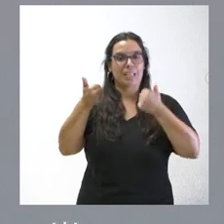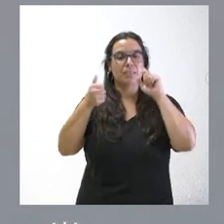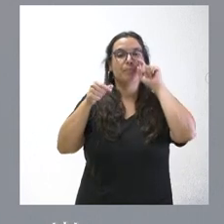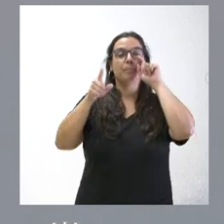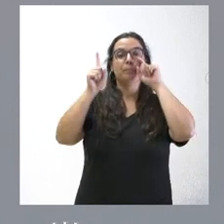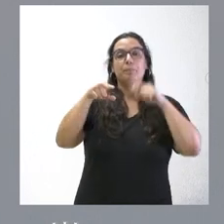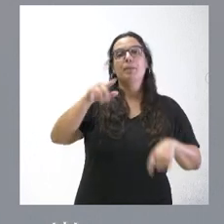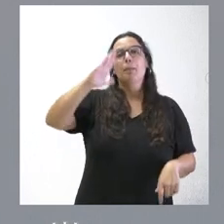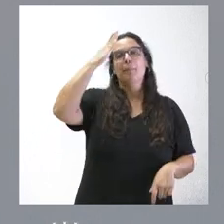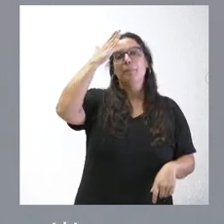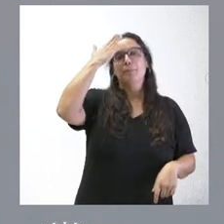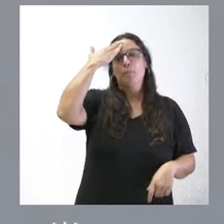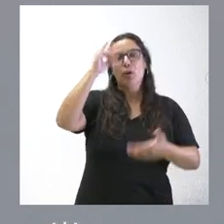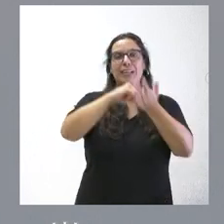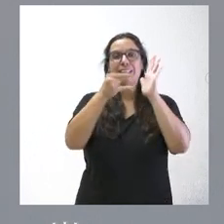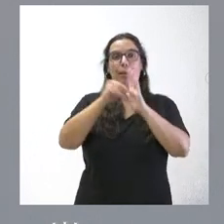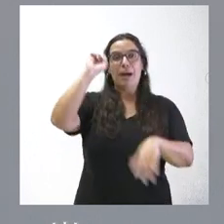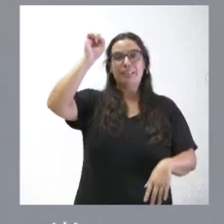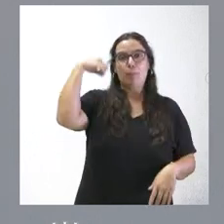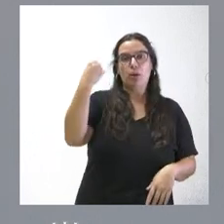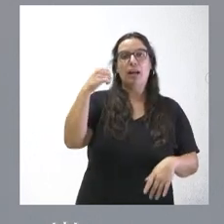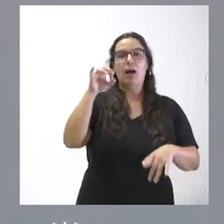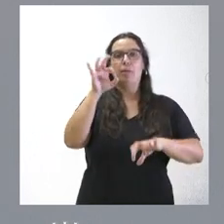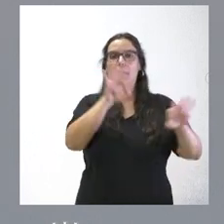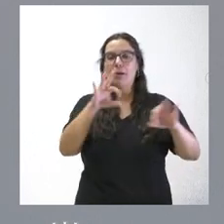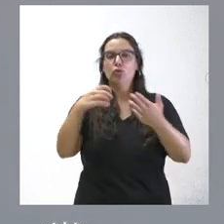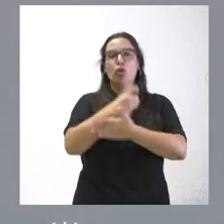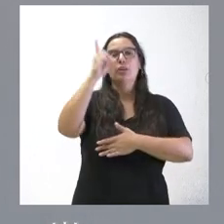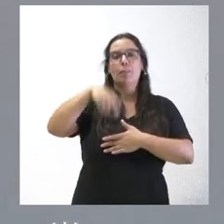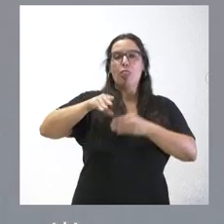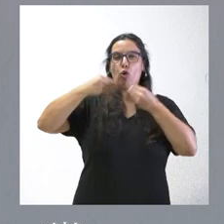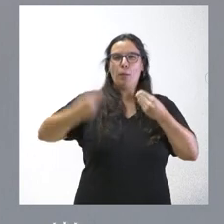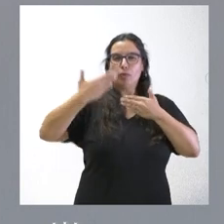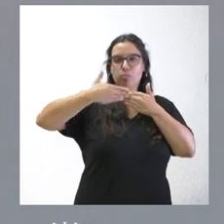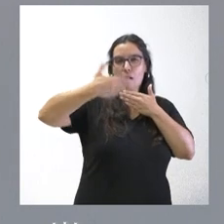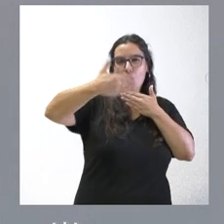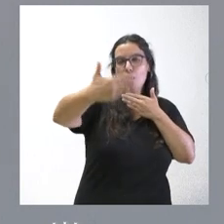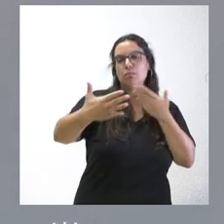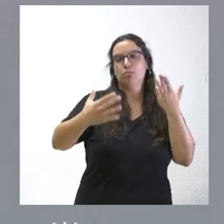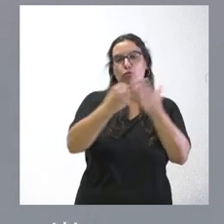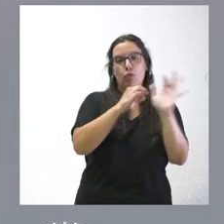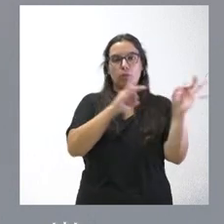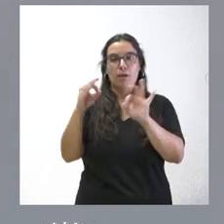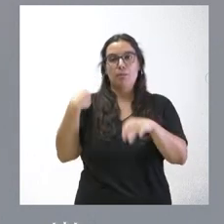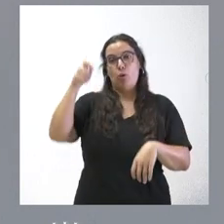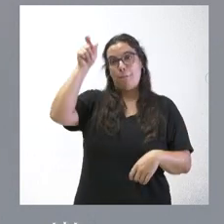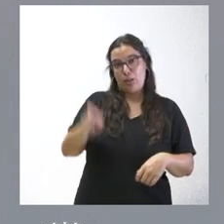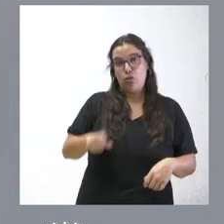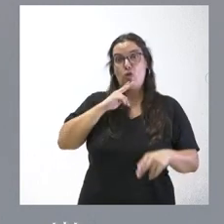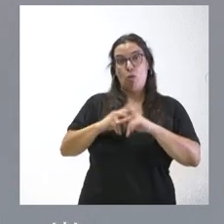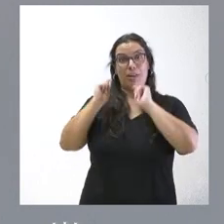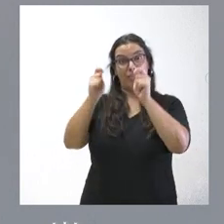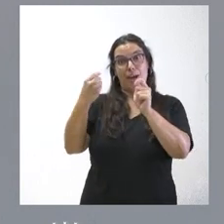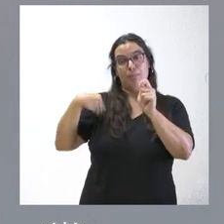a albergar la memoria del sistema de atapuerca y el fondo documental de este importante paleontólogo Emiliano Aguirre